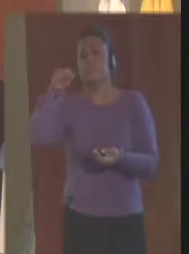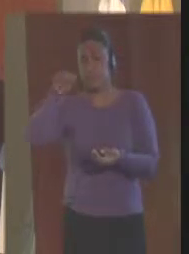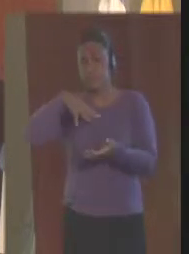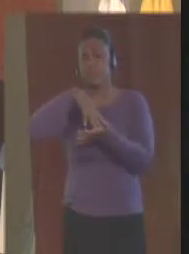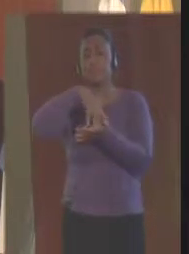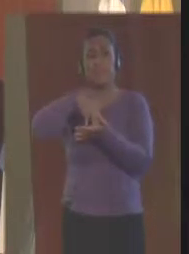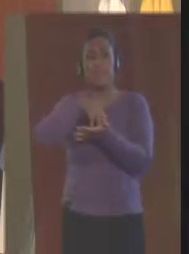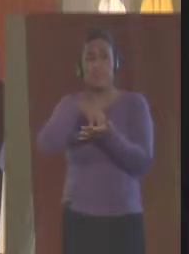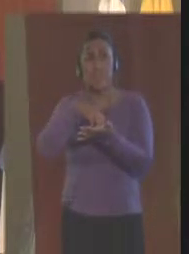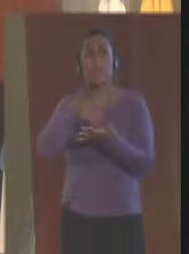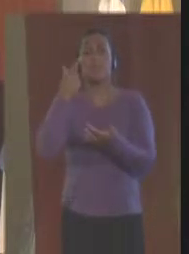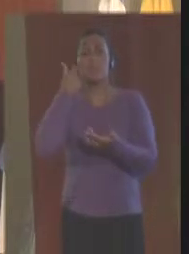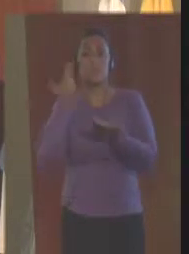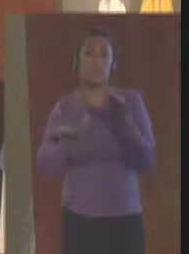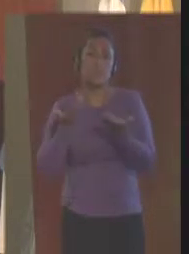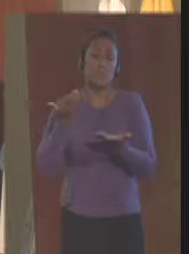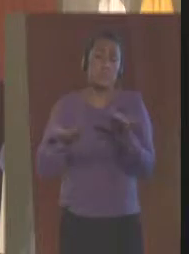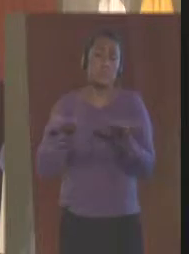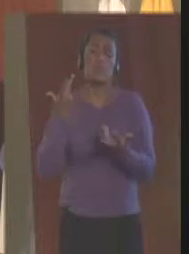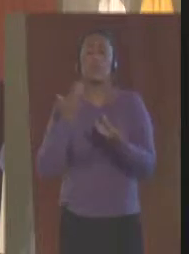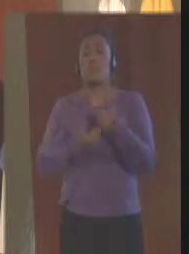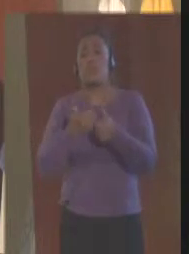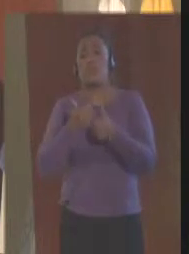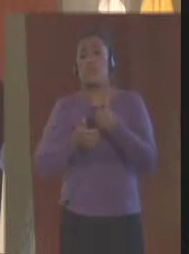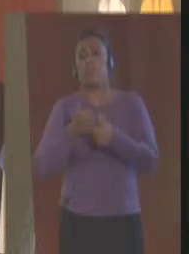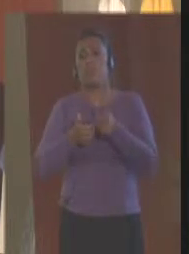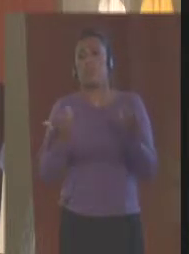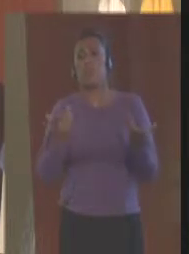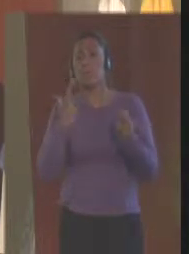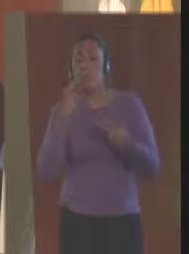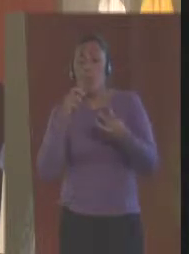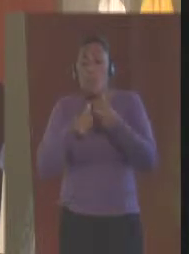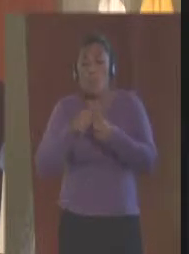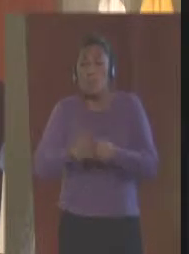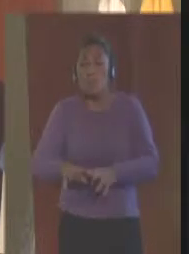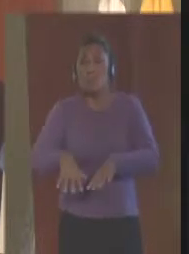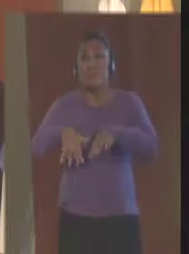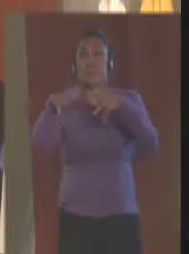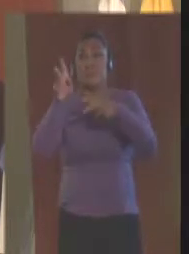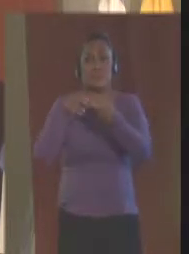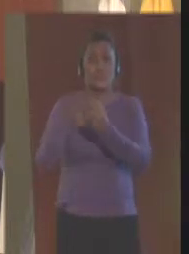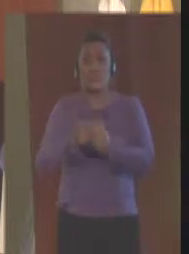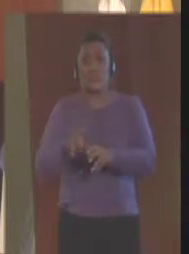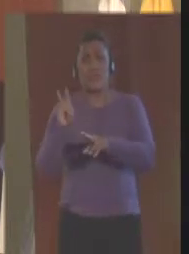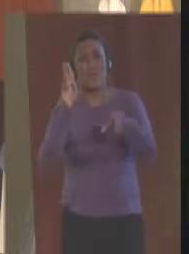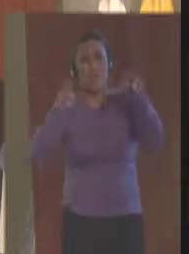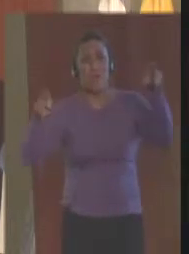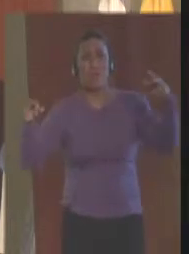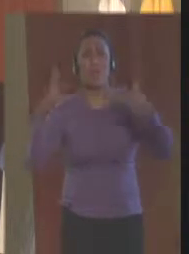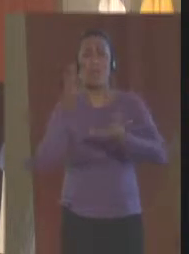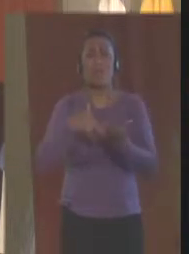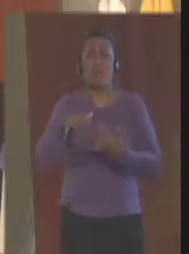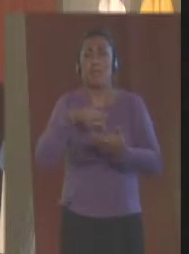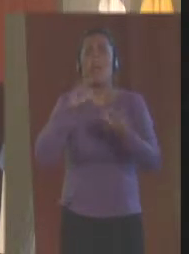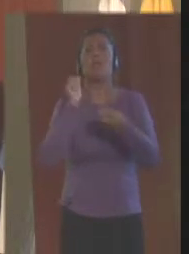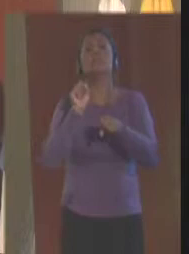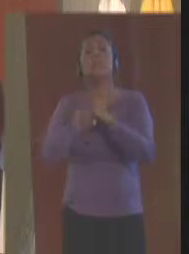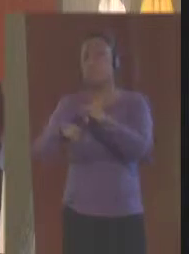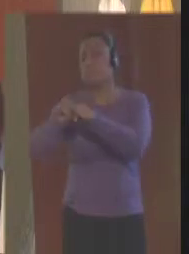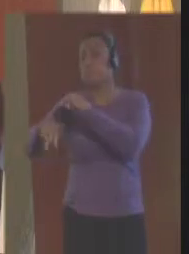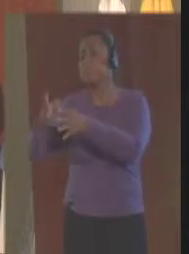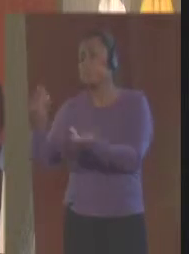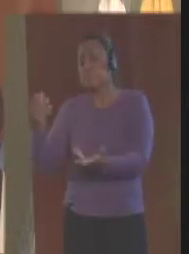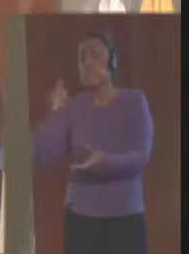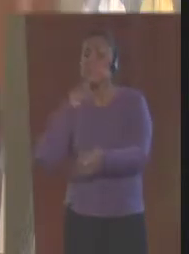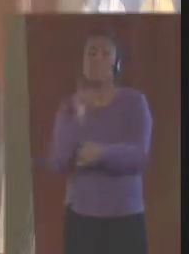es decir, la probabilidad de que debido a la intensidad del evento y a la fragilidad de los elementos expuestos se produzcan daños, que